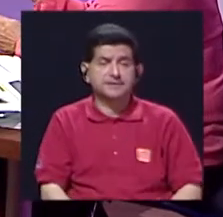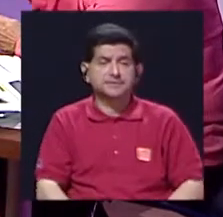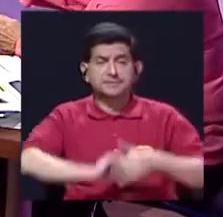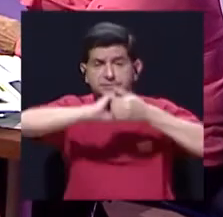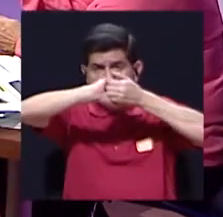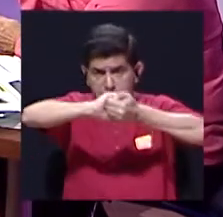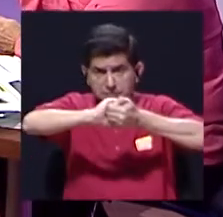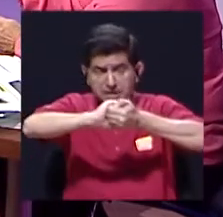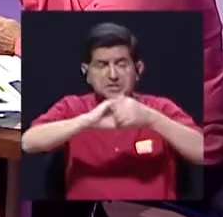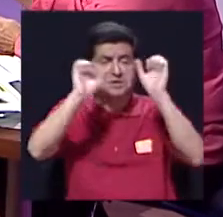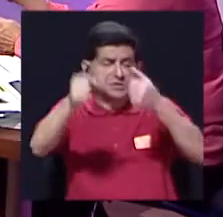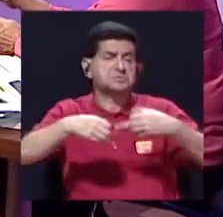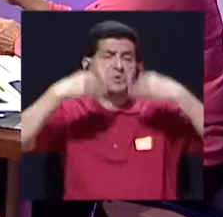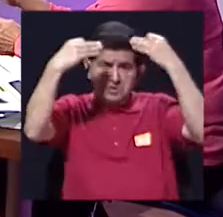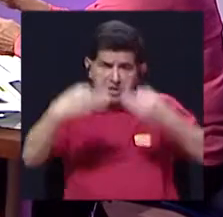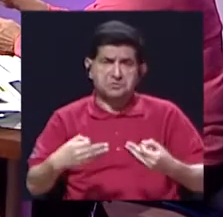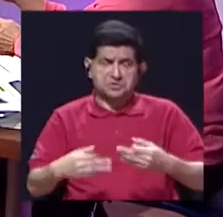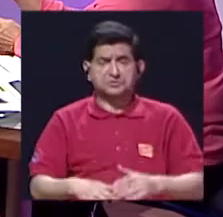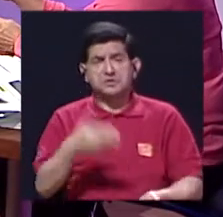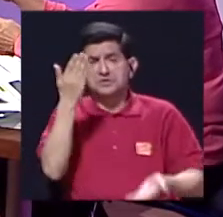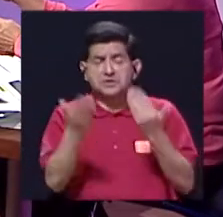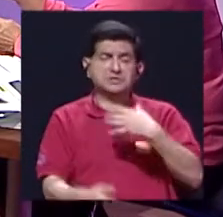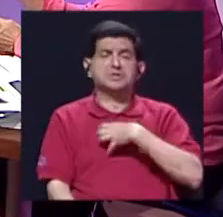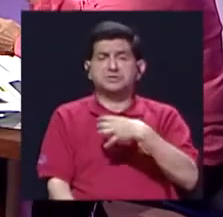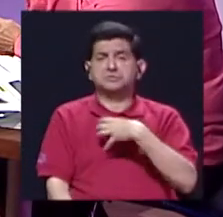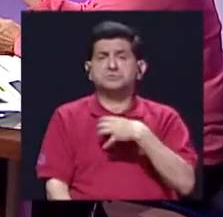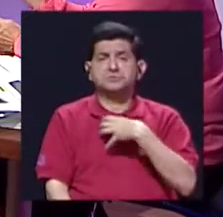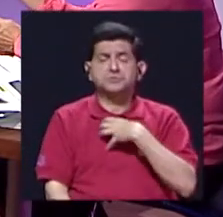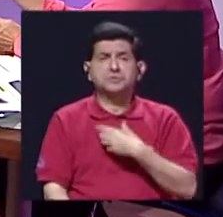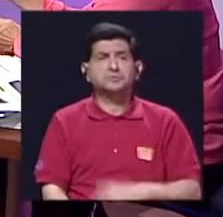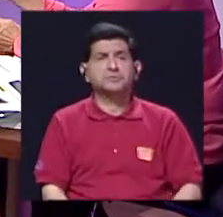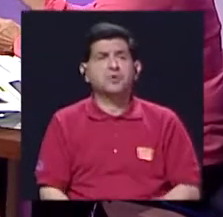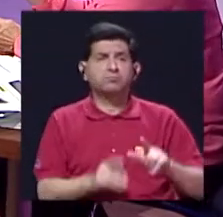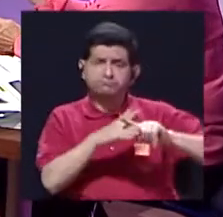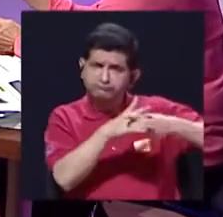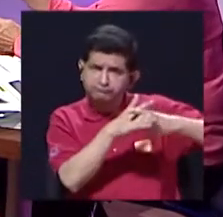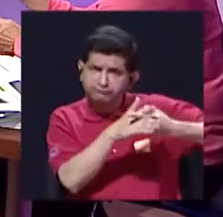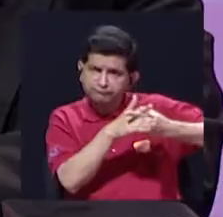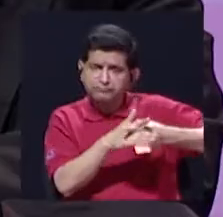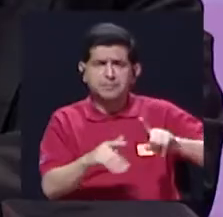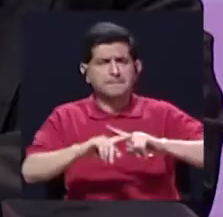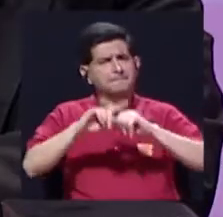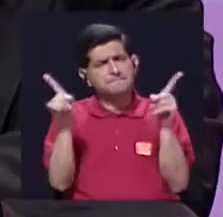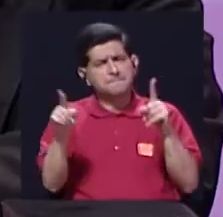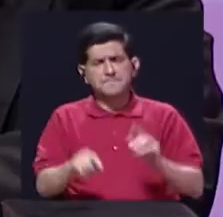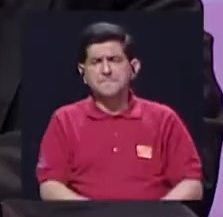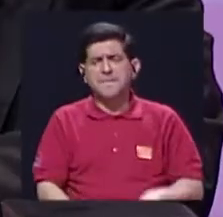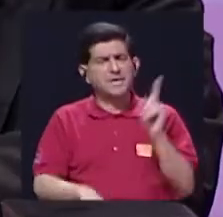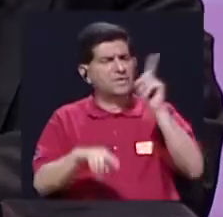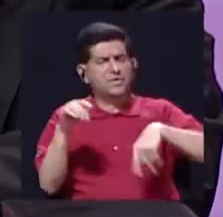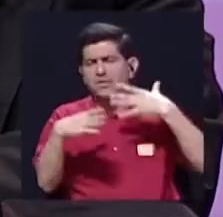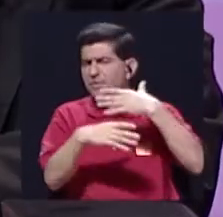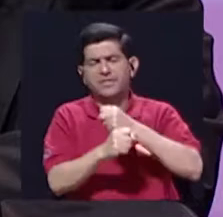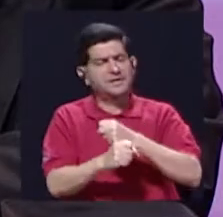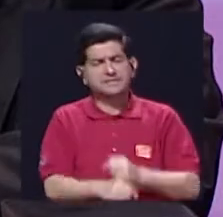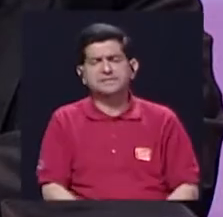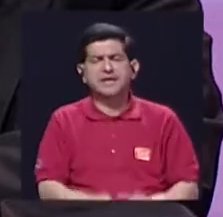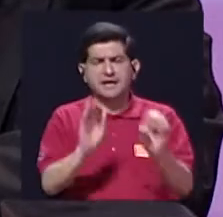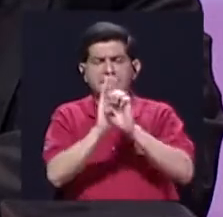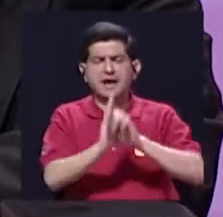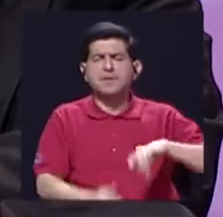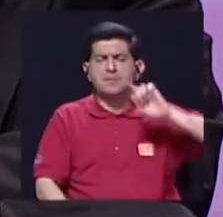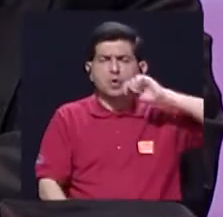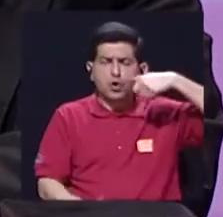cooperativas podrían decidirlo por sus propios mecanismos, ¿verdad? Pero no lo logran hacer. Uh-huh. Pero digamos, el